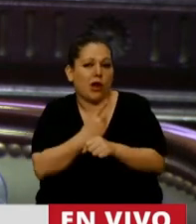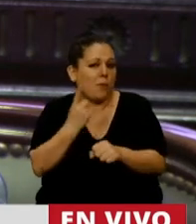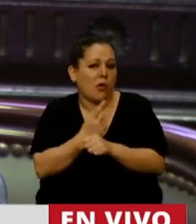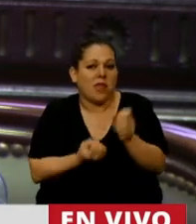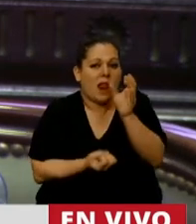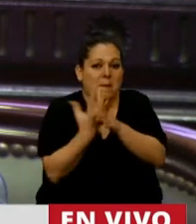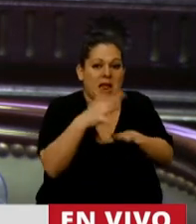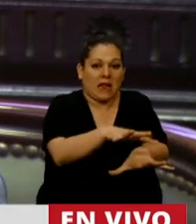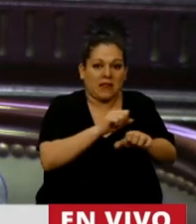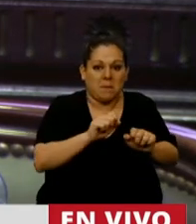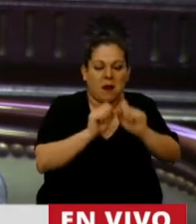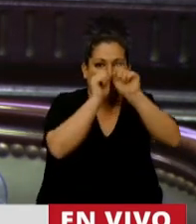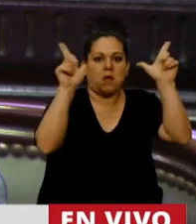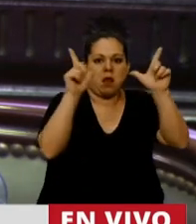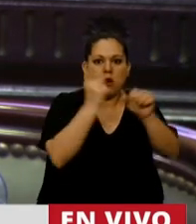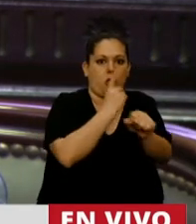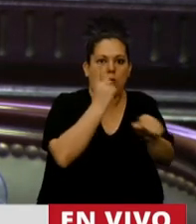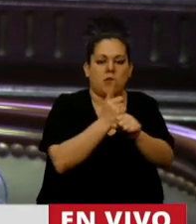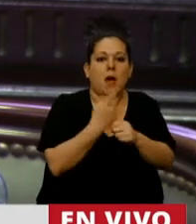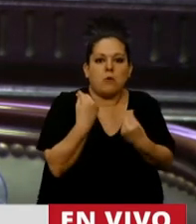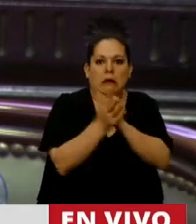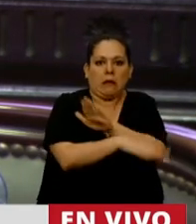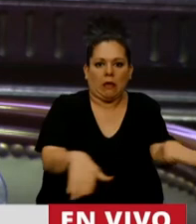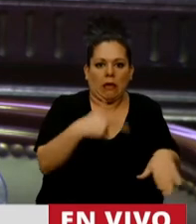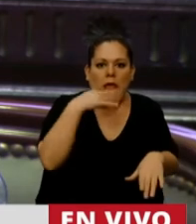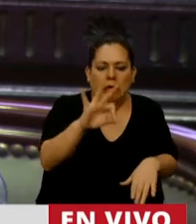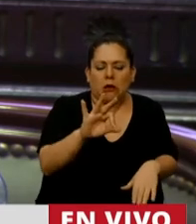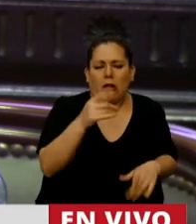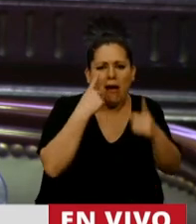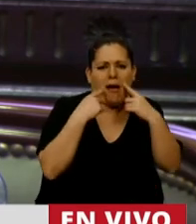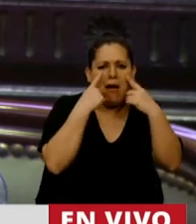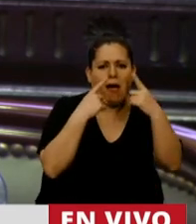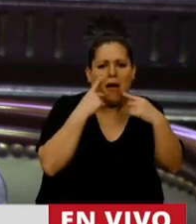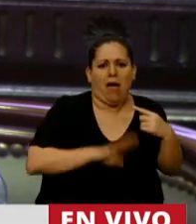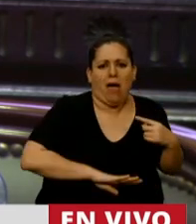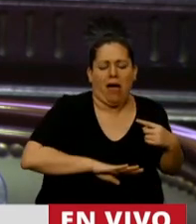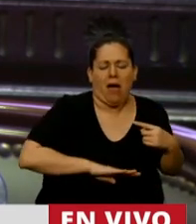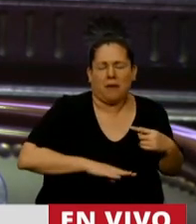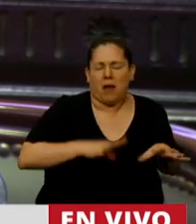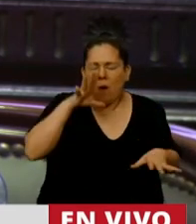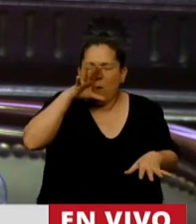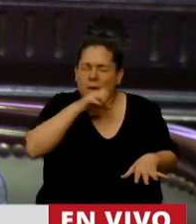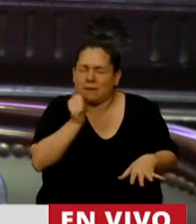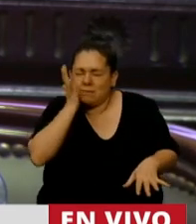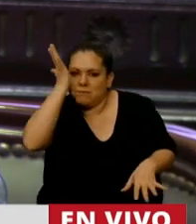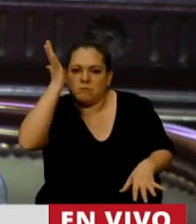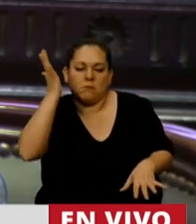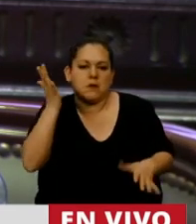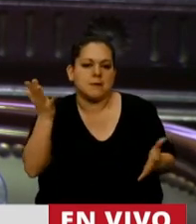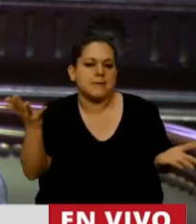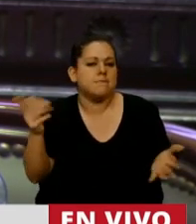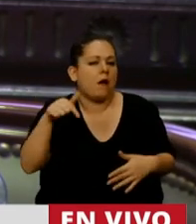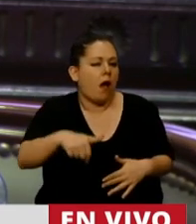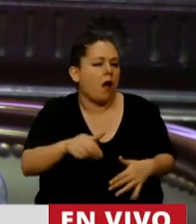despertarse temprano para no escuchar a sus hijos llorar por hambre. ¿Sabe qué nos están proponiendo, presidente,